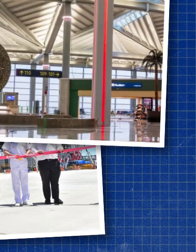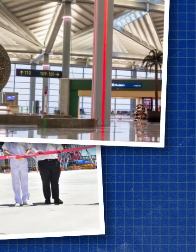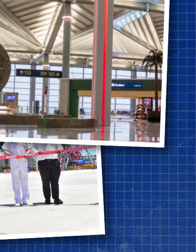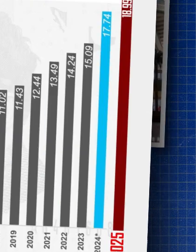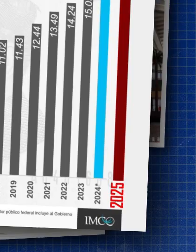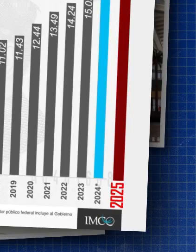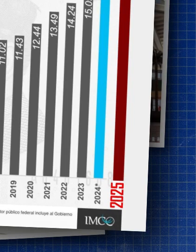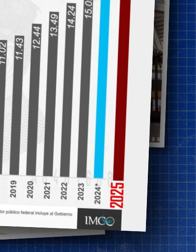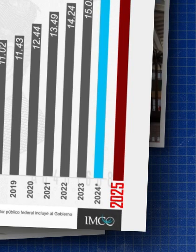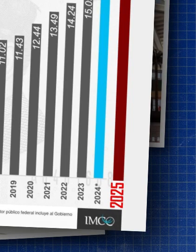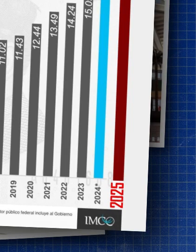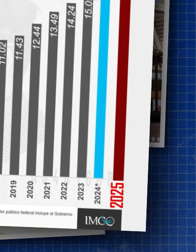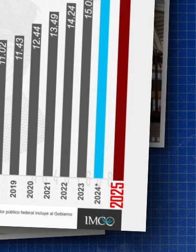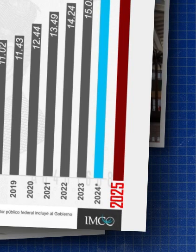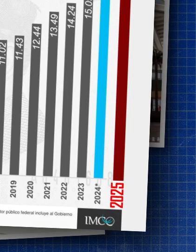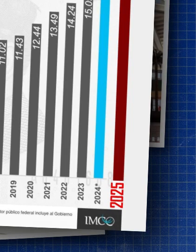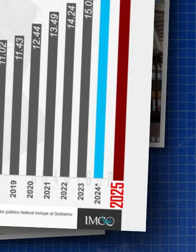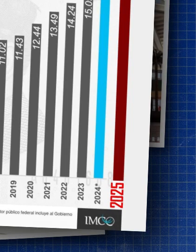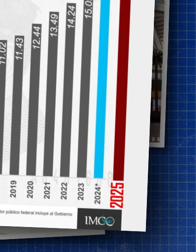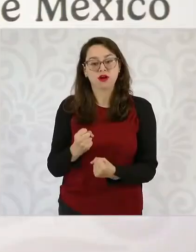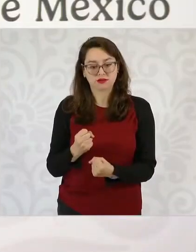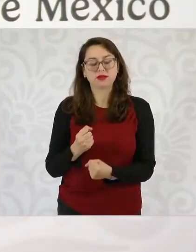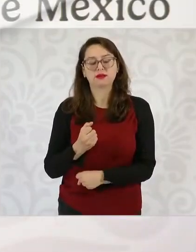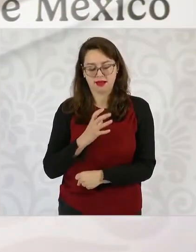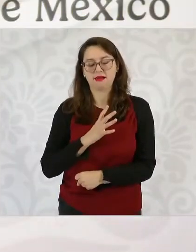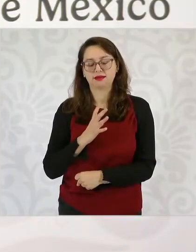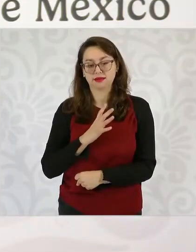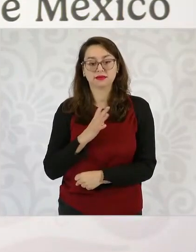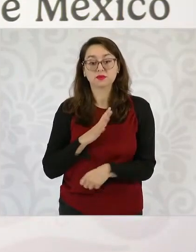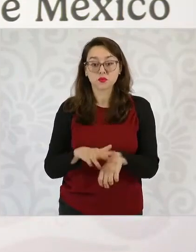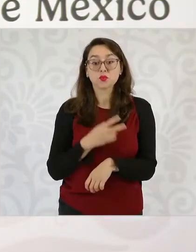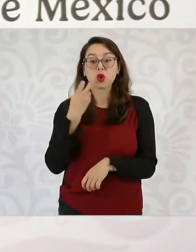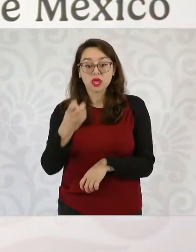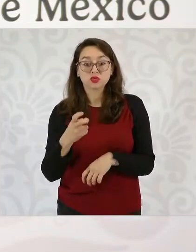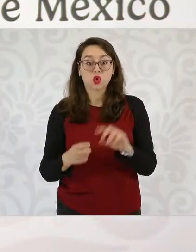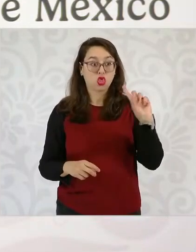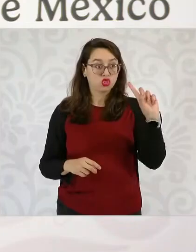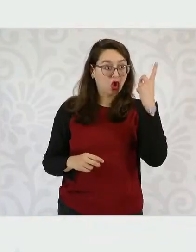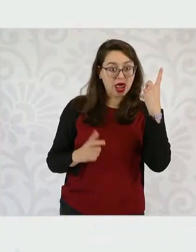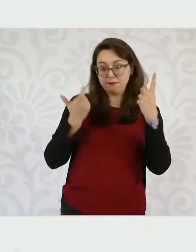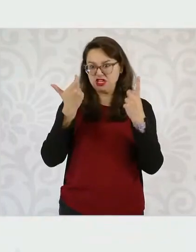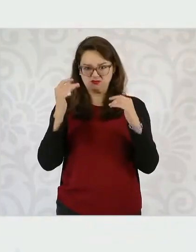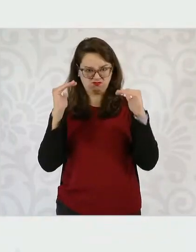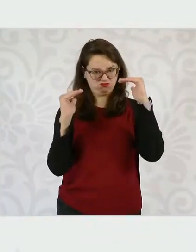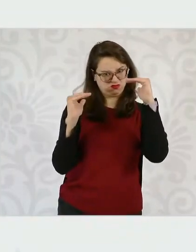inútiles que, además, han disparado la deuda de manera alarmante. Y eso se refleja en